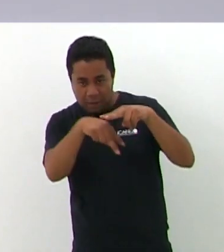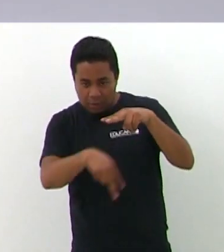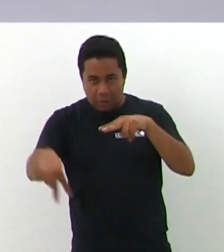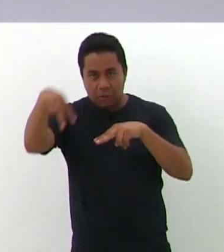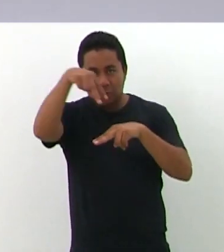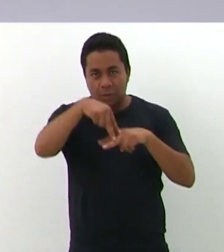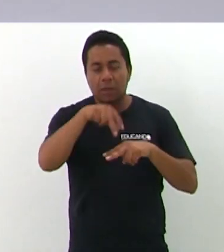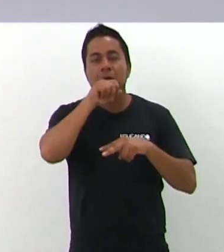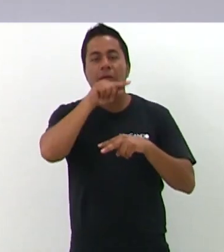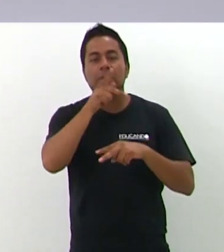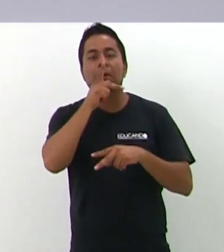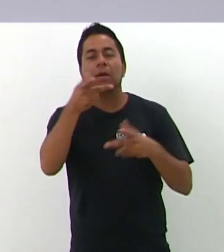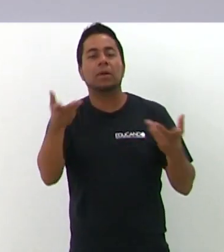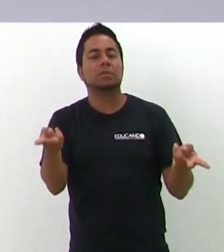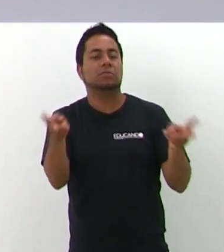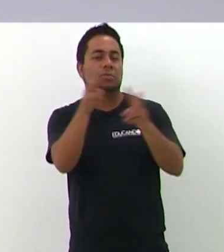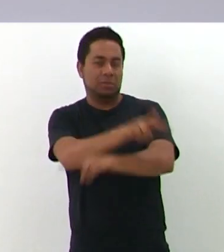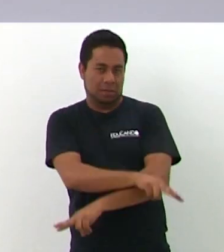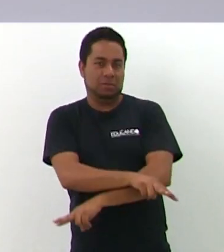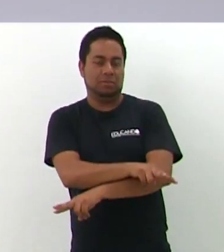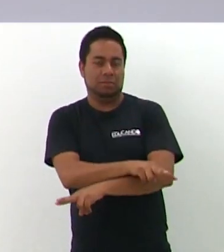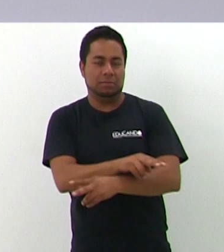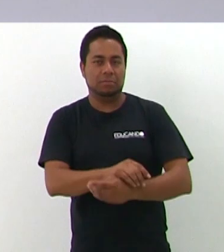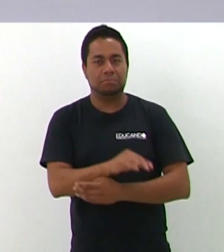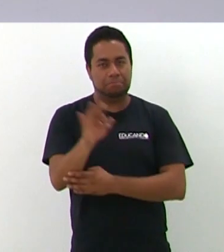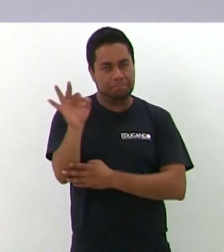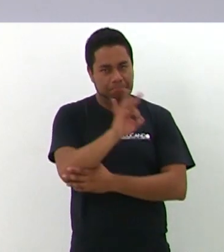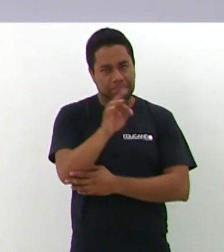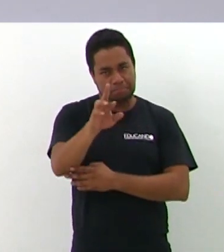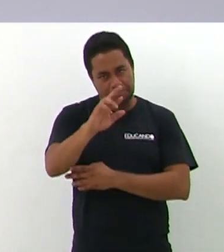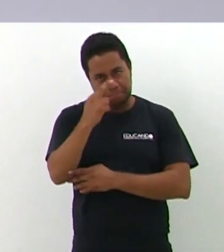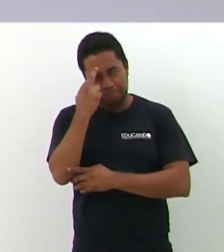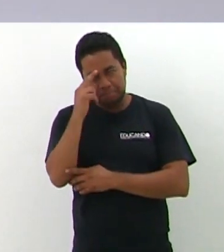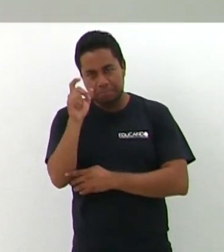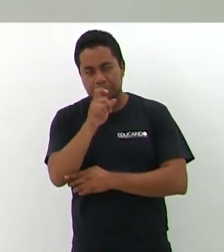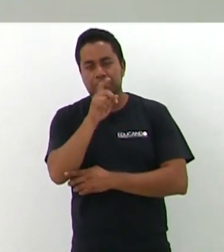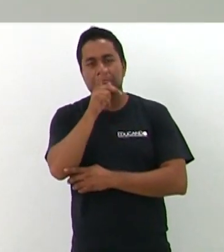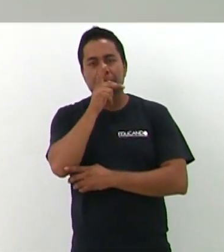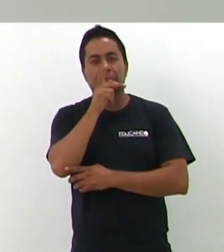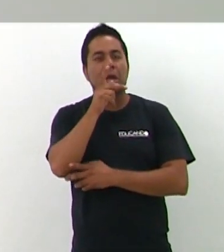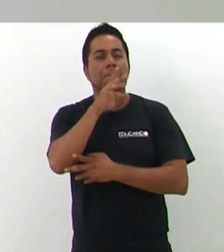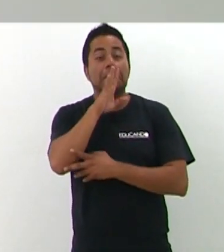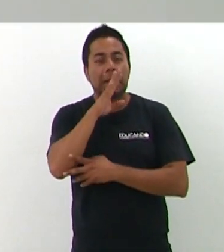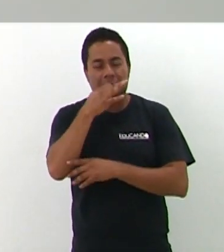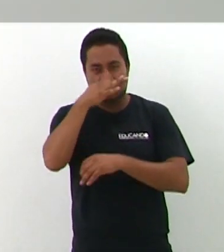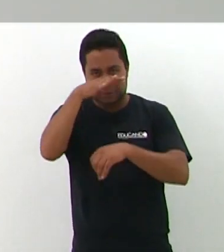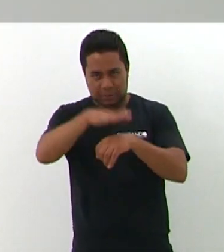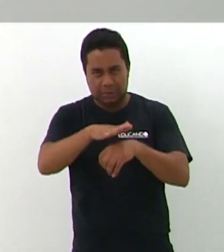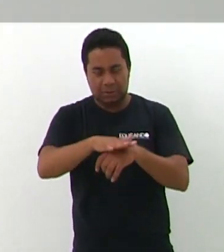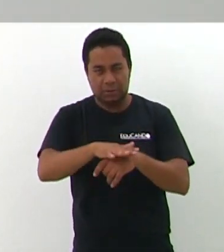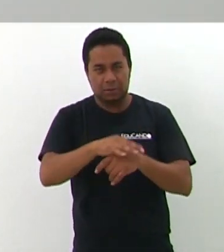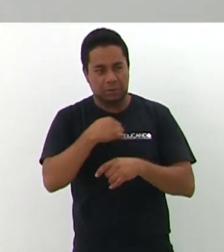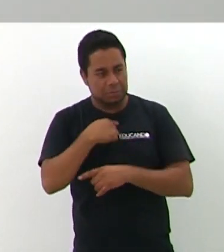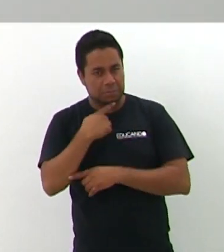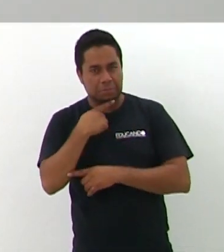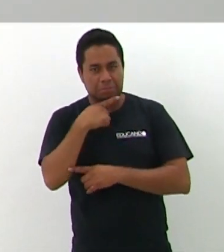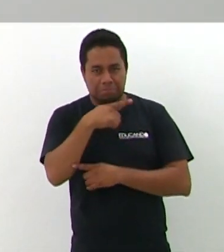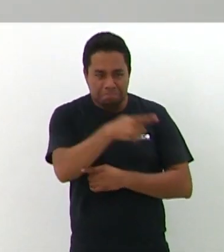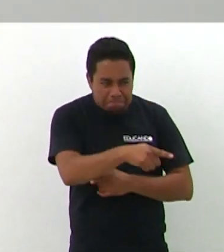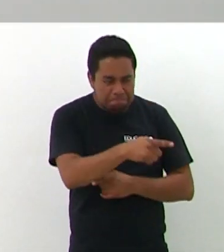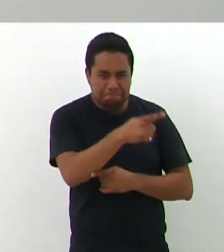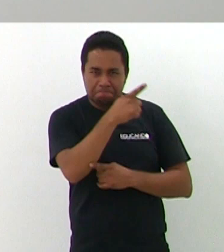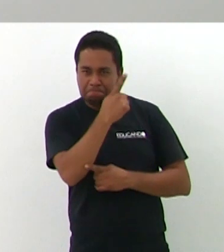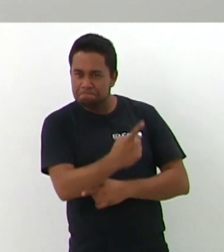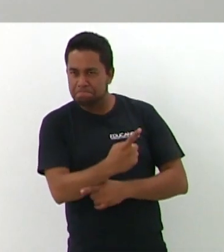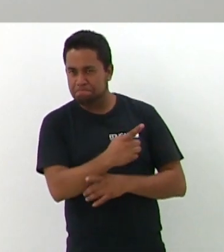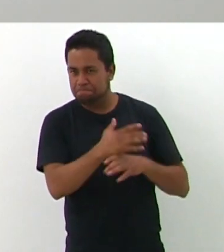y subir también son palabras contrarias. A lo mejor recuerdas cuando mamá te dice a veces, te digo una cosa y haces